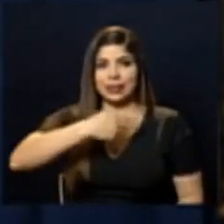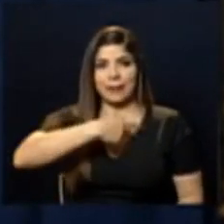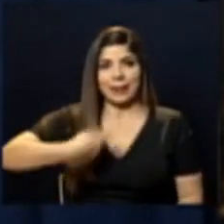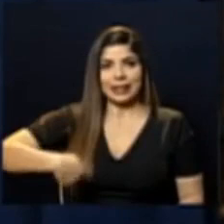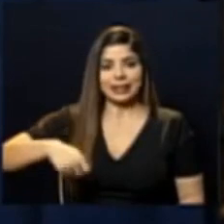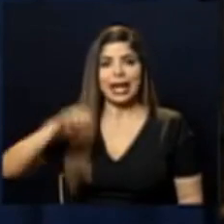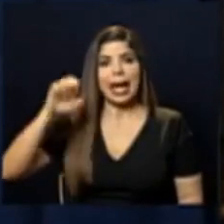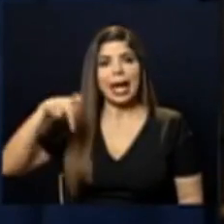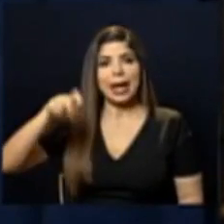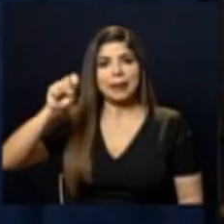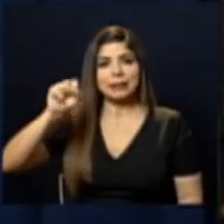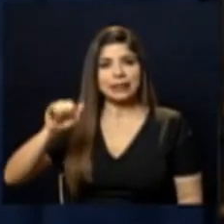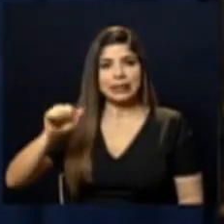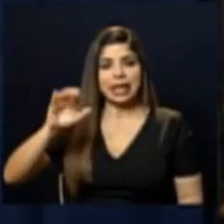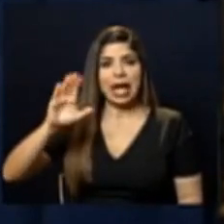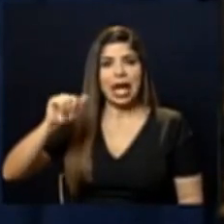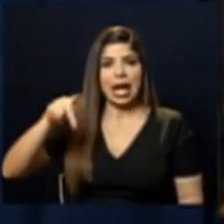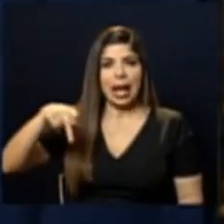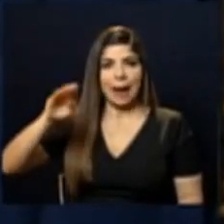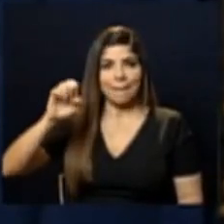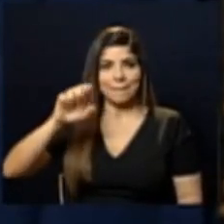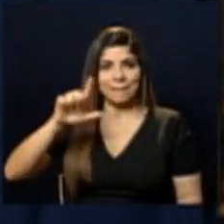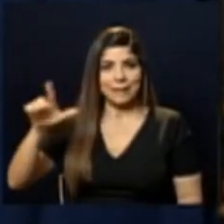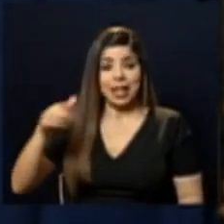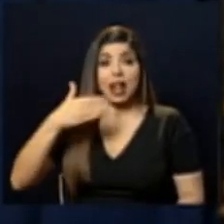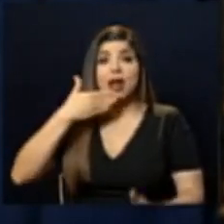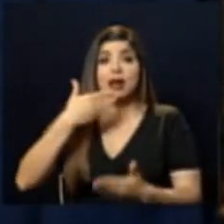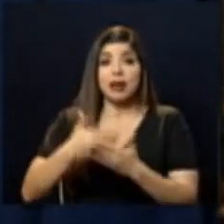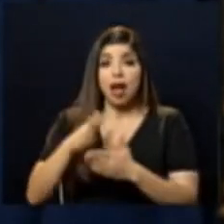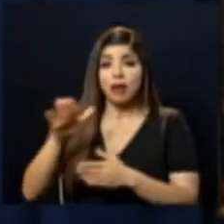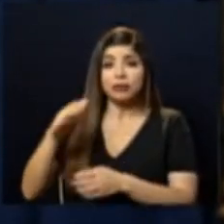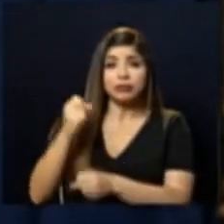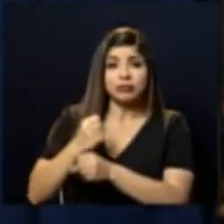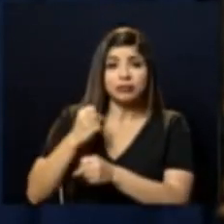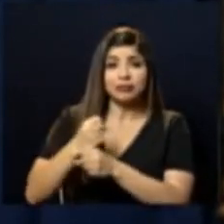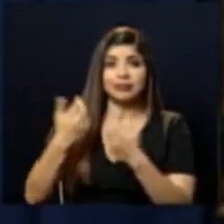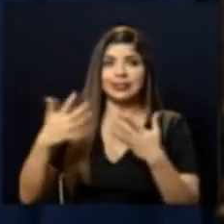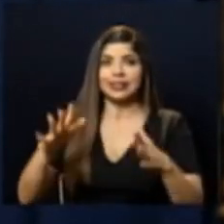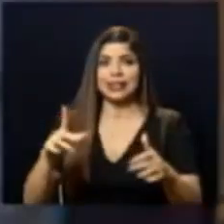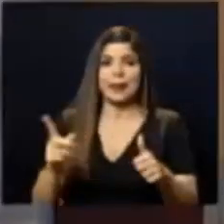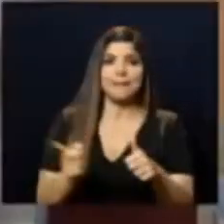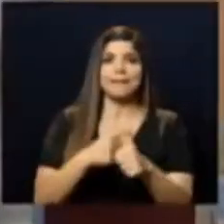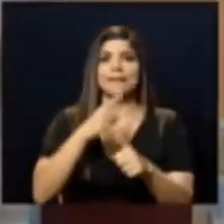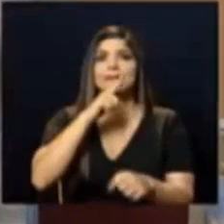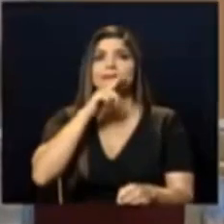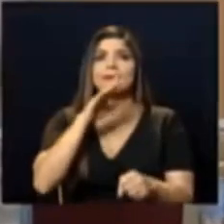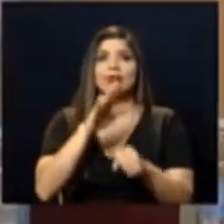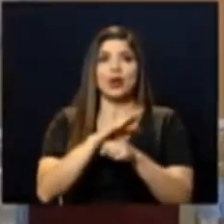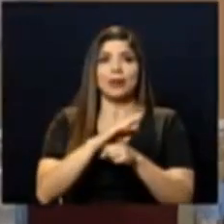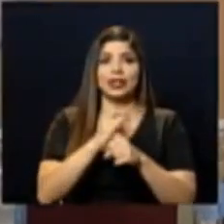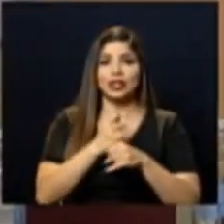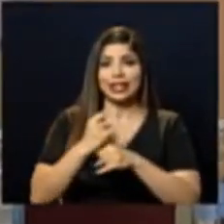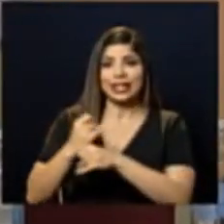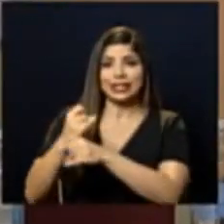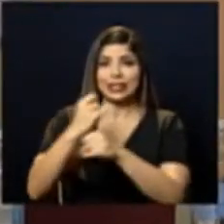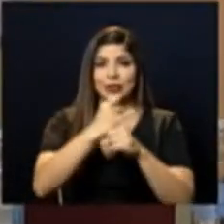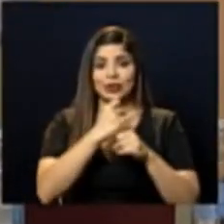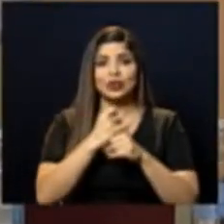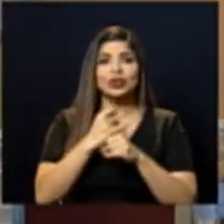Epsi Campbell Barr. Fruto de ese trabajo, ya existe un primer compromiso